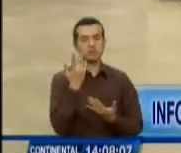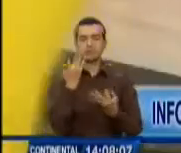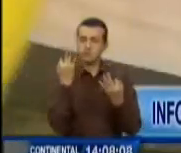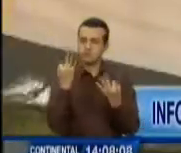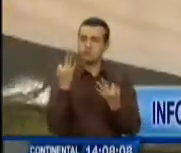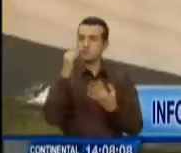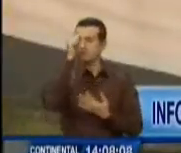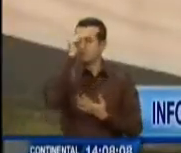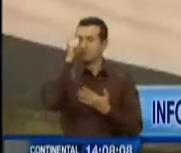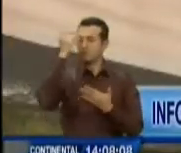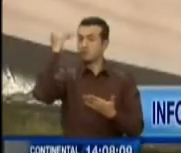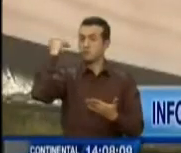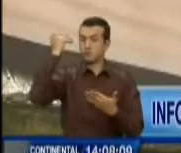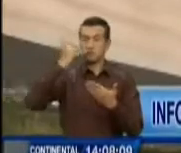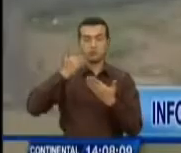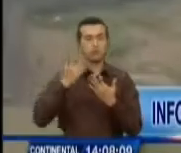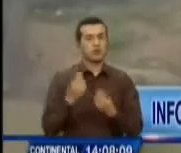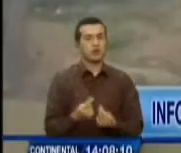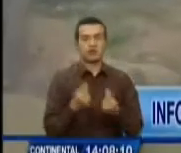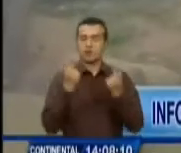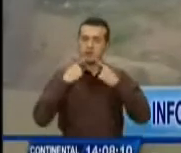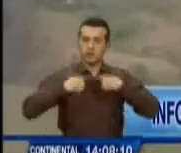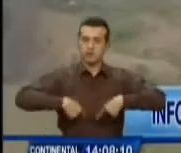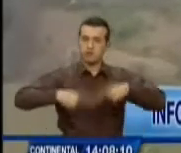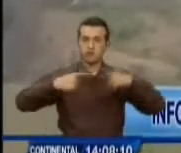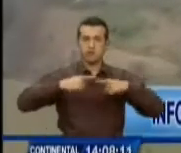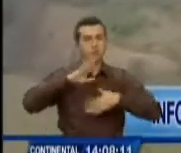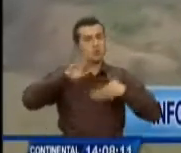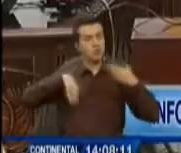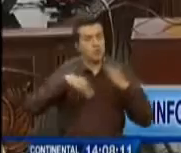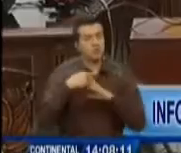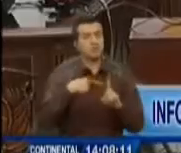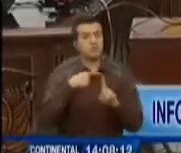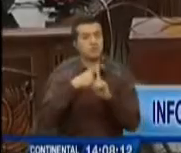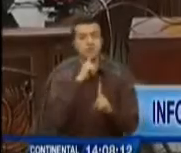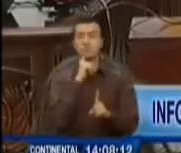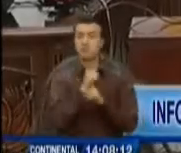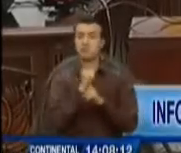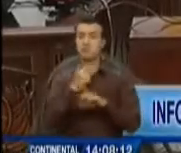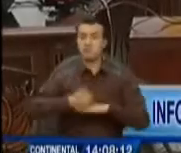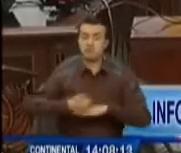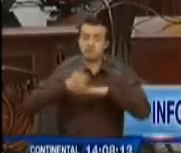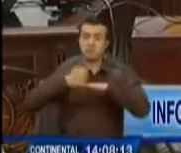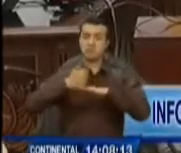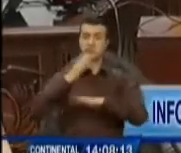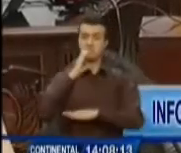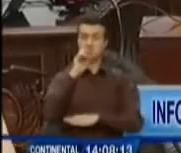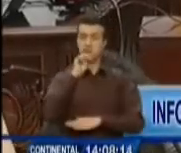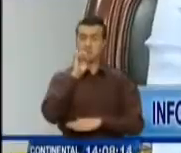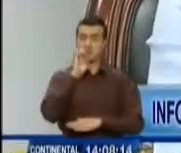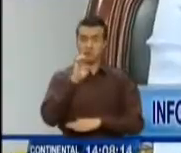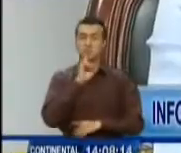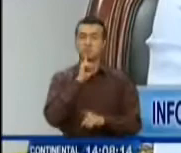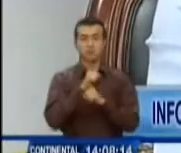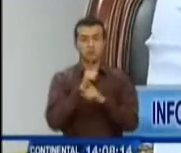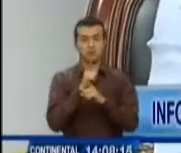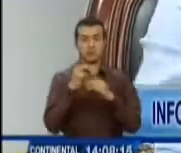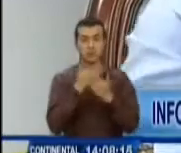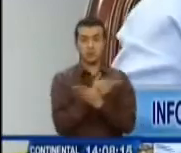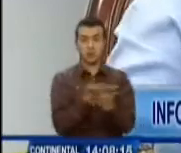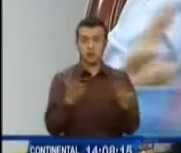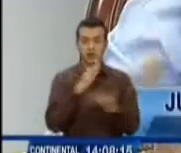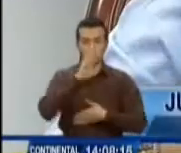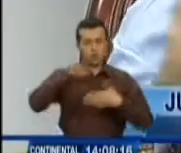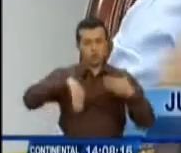cabo este domingo en el sector de la Manga del Cura, con resultados positivos, según informó el titular del máximo organismo electoral. El